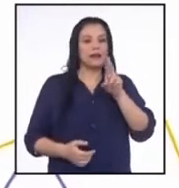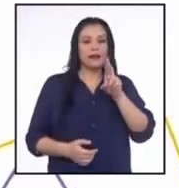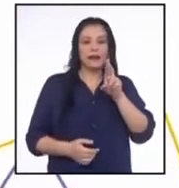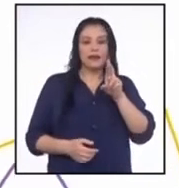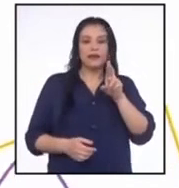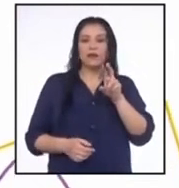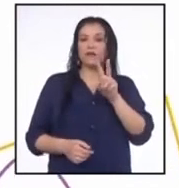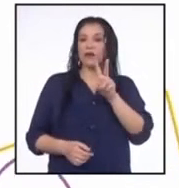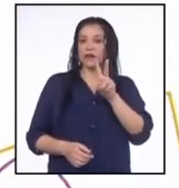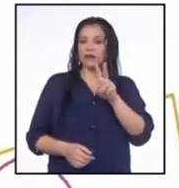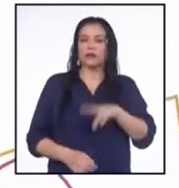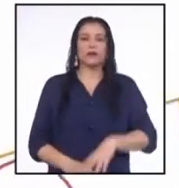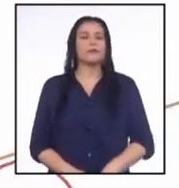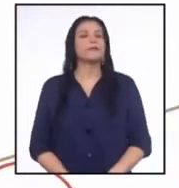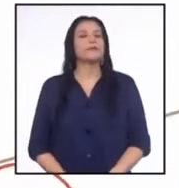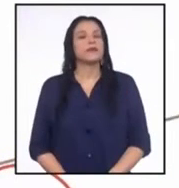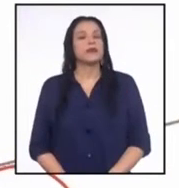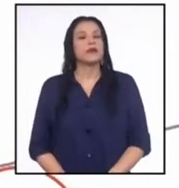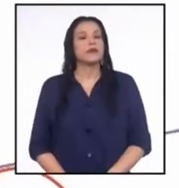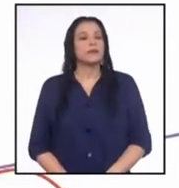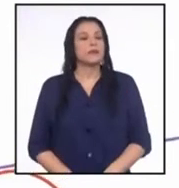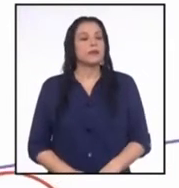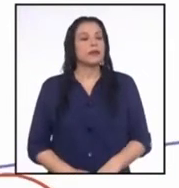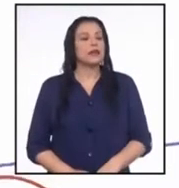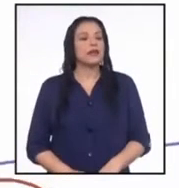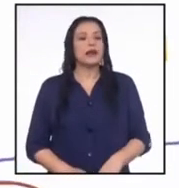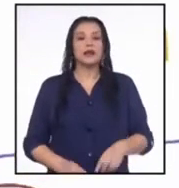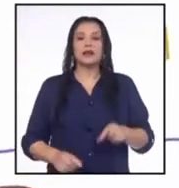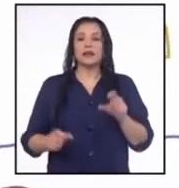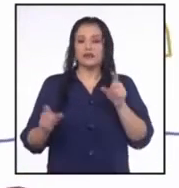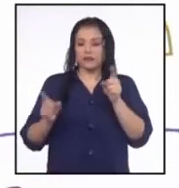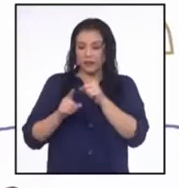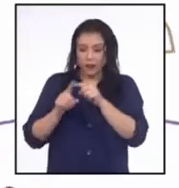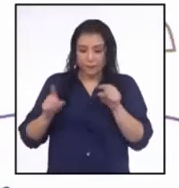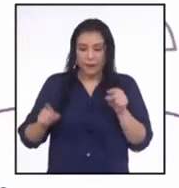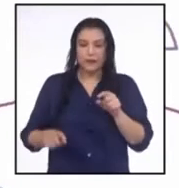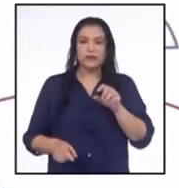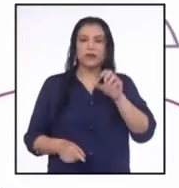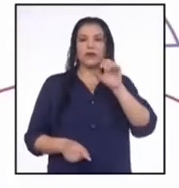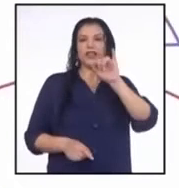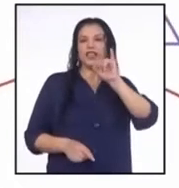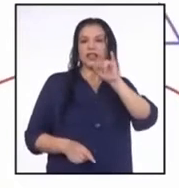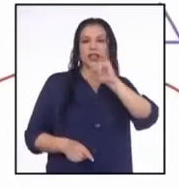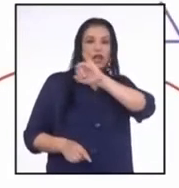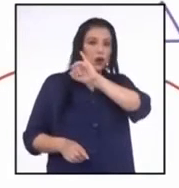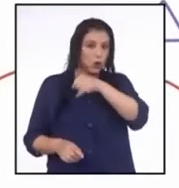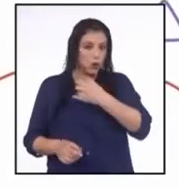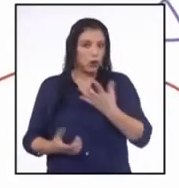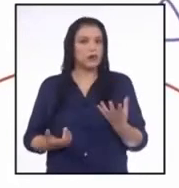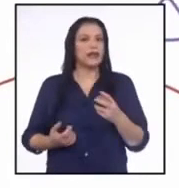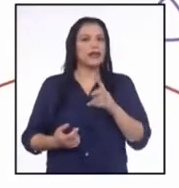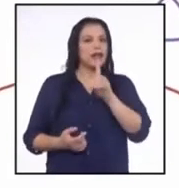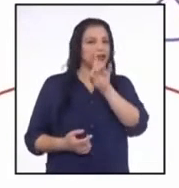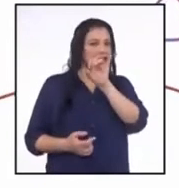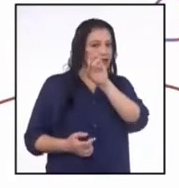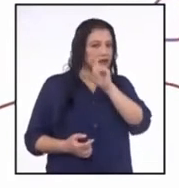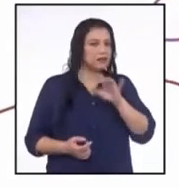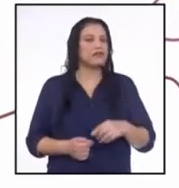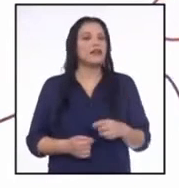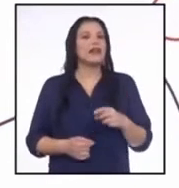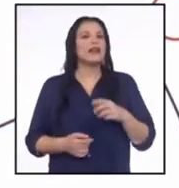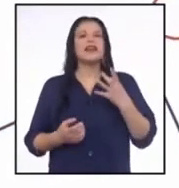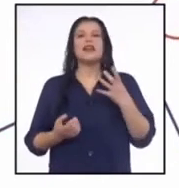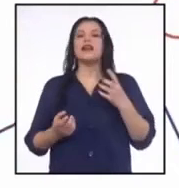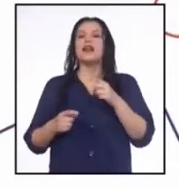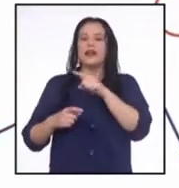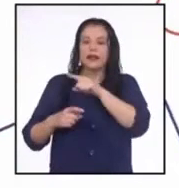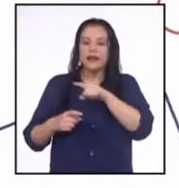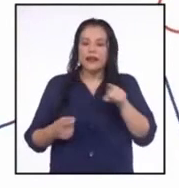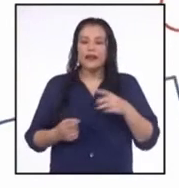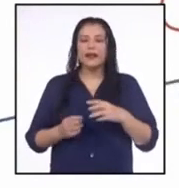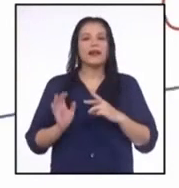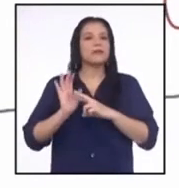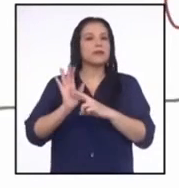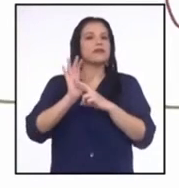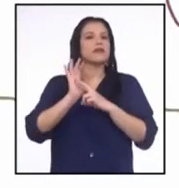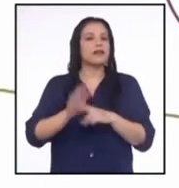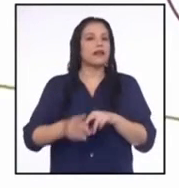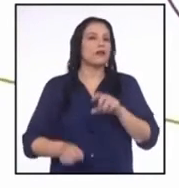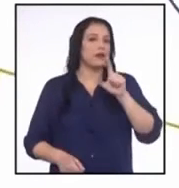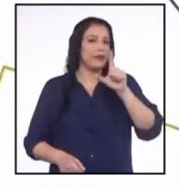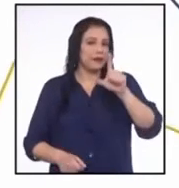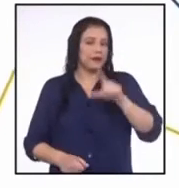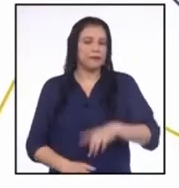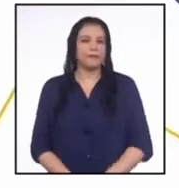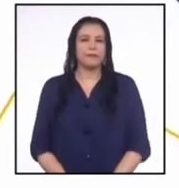vector, el segmento IJ es la directriz y el eje focal representado con la recta